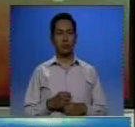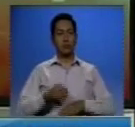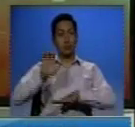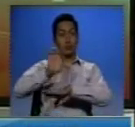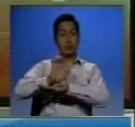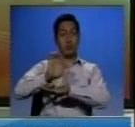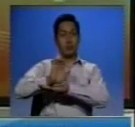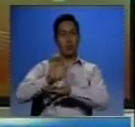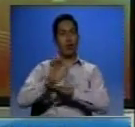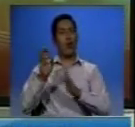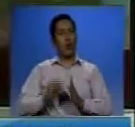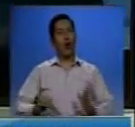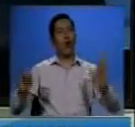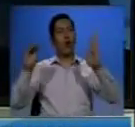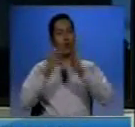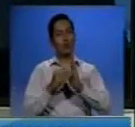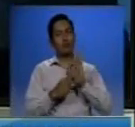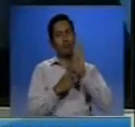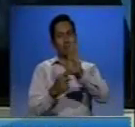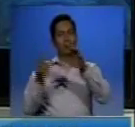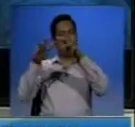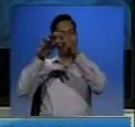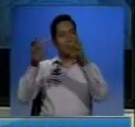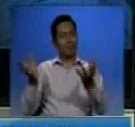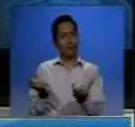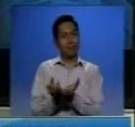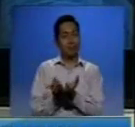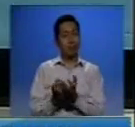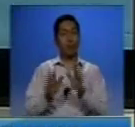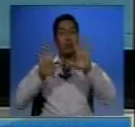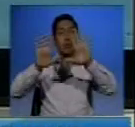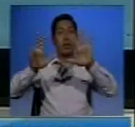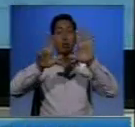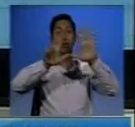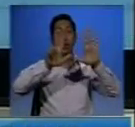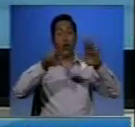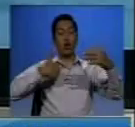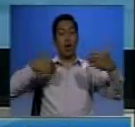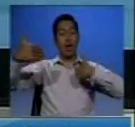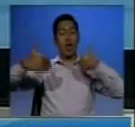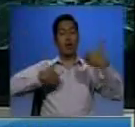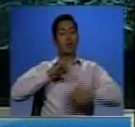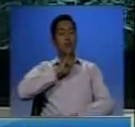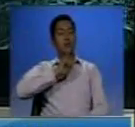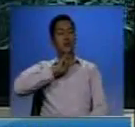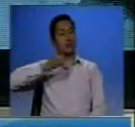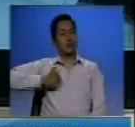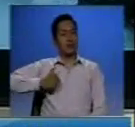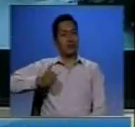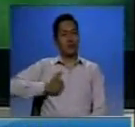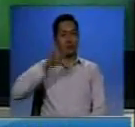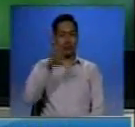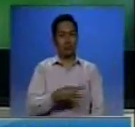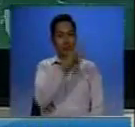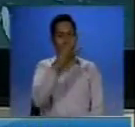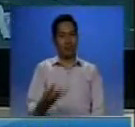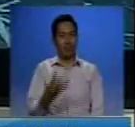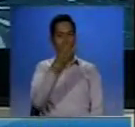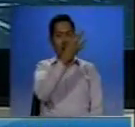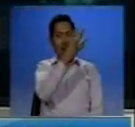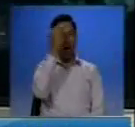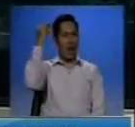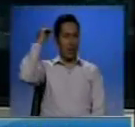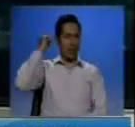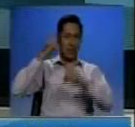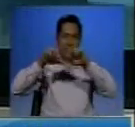Ecuador nuevamente se muestra al mundo. 18 artistas de Estados Unidos, Canadá, Reino Unido y Alemania visitaron